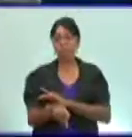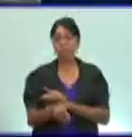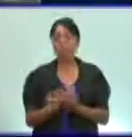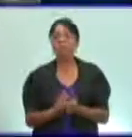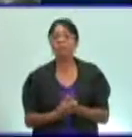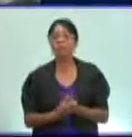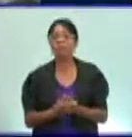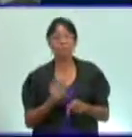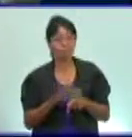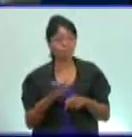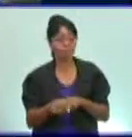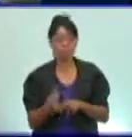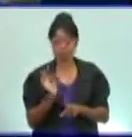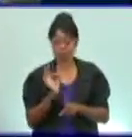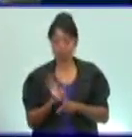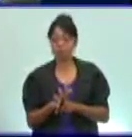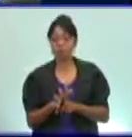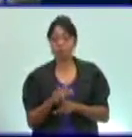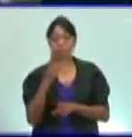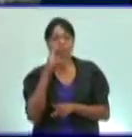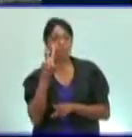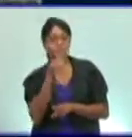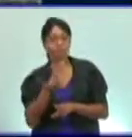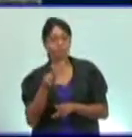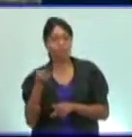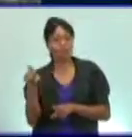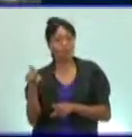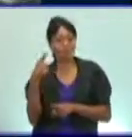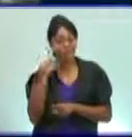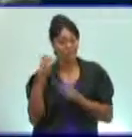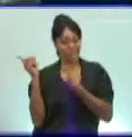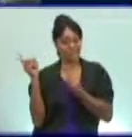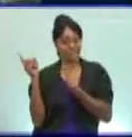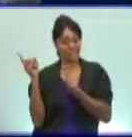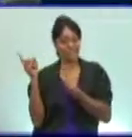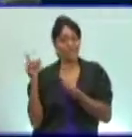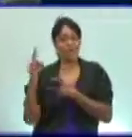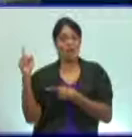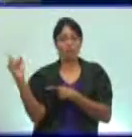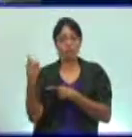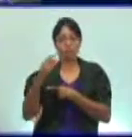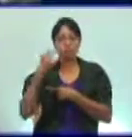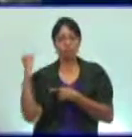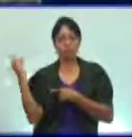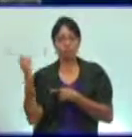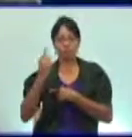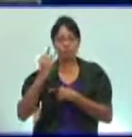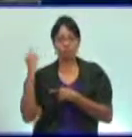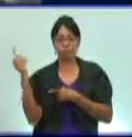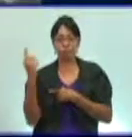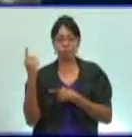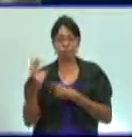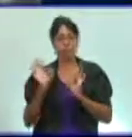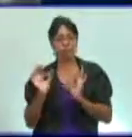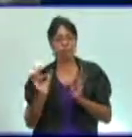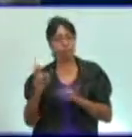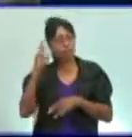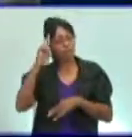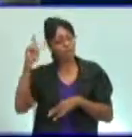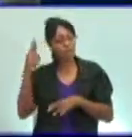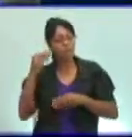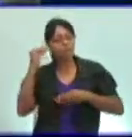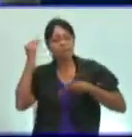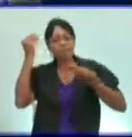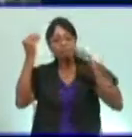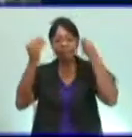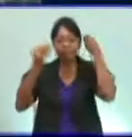comenzar observando en pantalla esto. Un ciclón, fíjense. Siempre recordando que al efectuar el análisis debemos partir de que